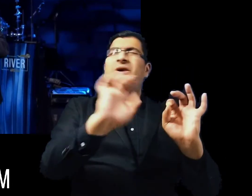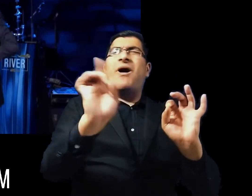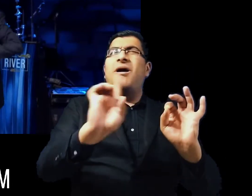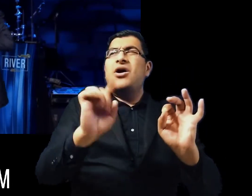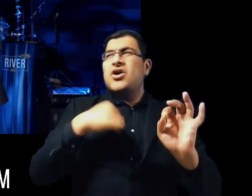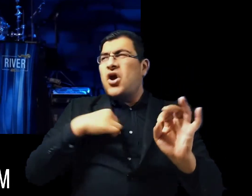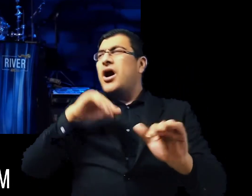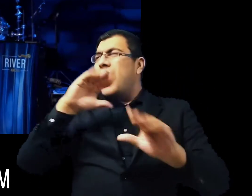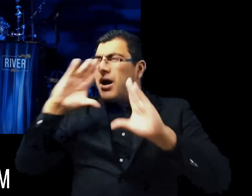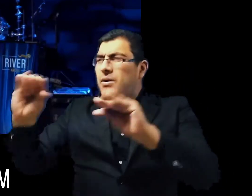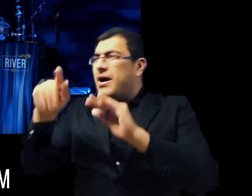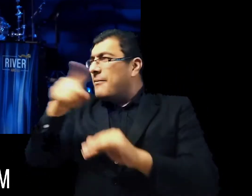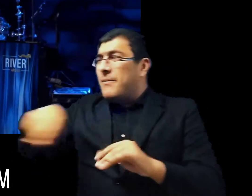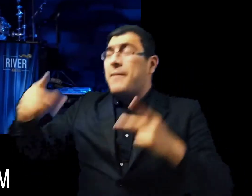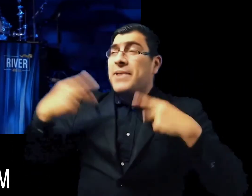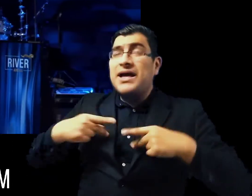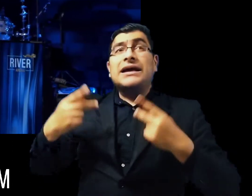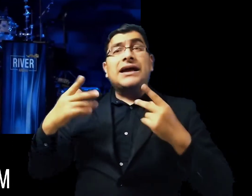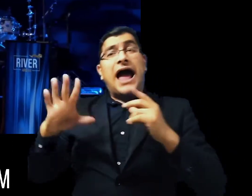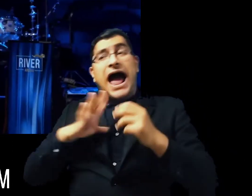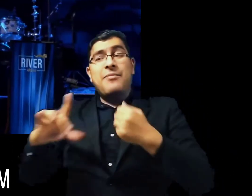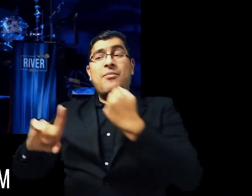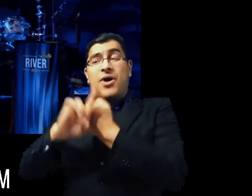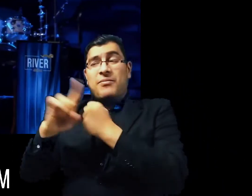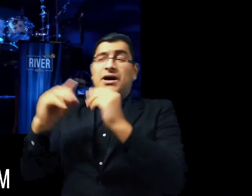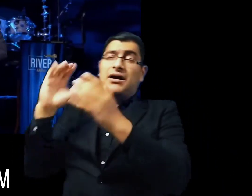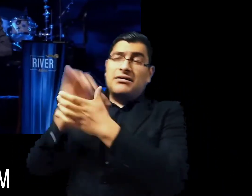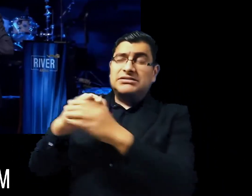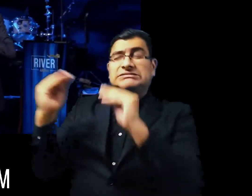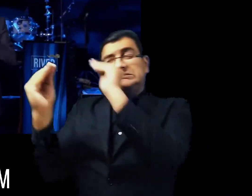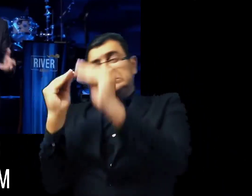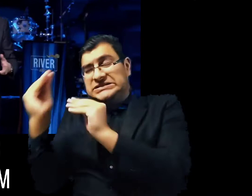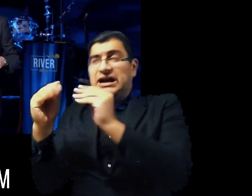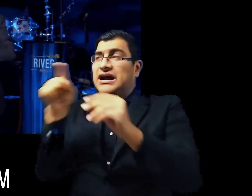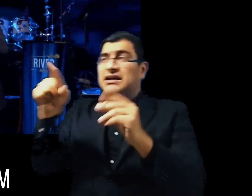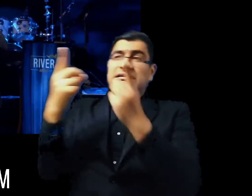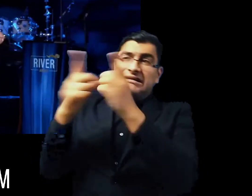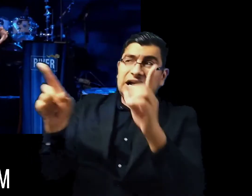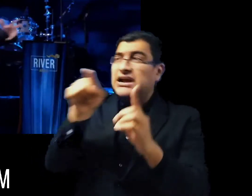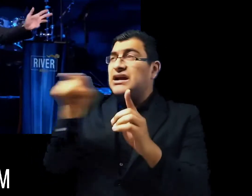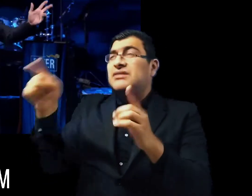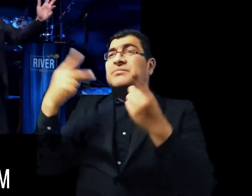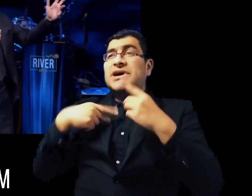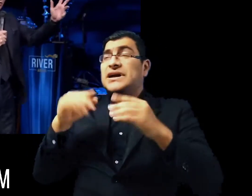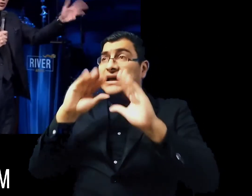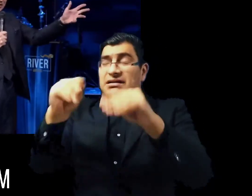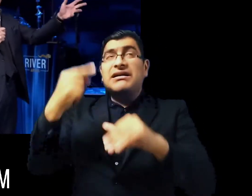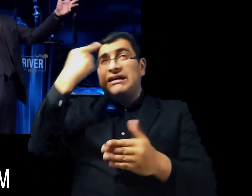a matrimonios en crisis, o a los que rompieron el matrimonio, a los divorciados, los demás que